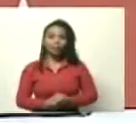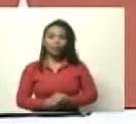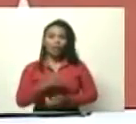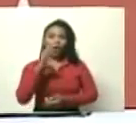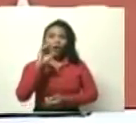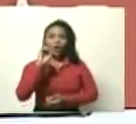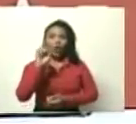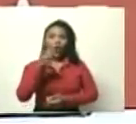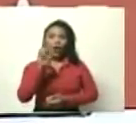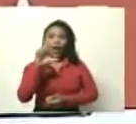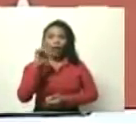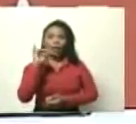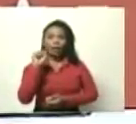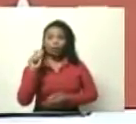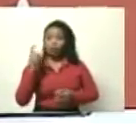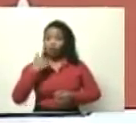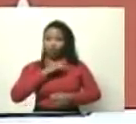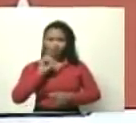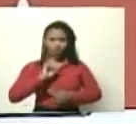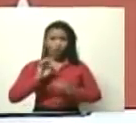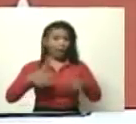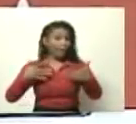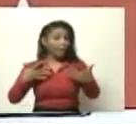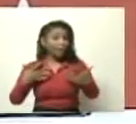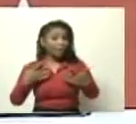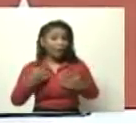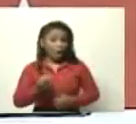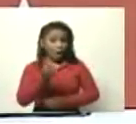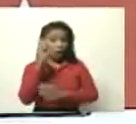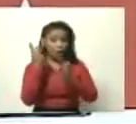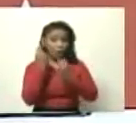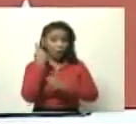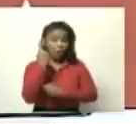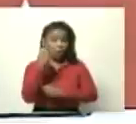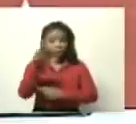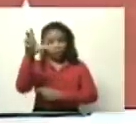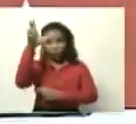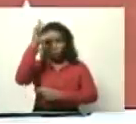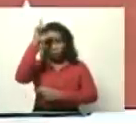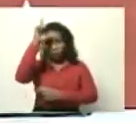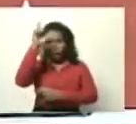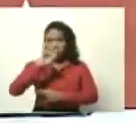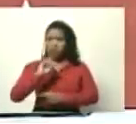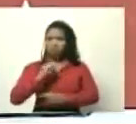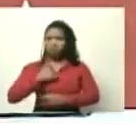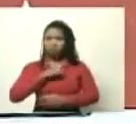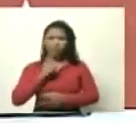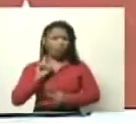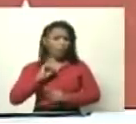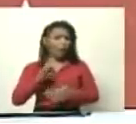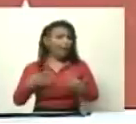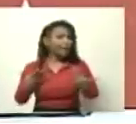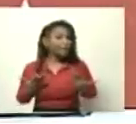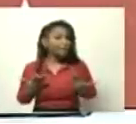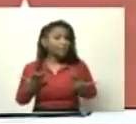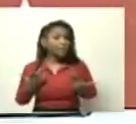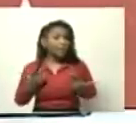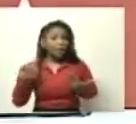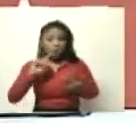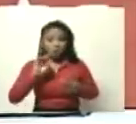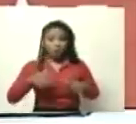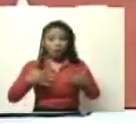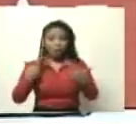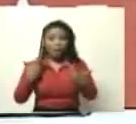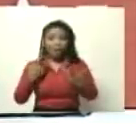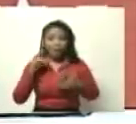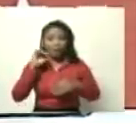Rogelis Salazar. No nos vamos a alegrar nosotros. Le ganó la número uno del mundo de Turquía. No nos vamos a alegrar. No nos vamos a alegrar nosotros